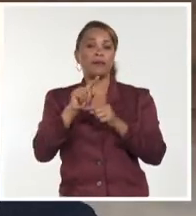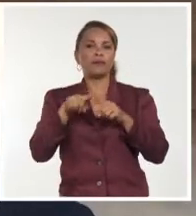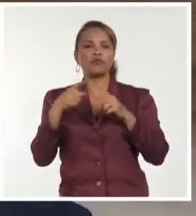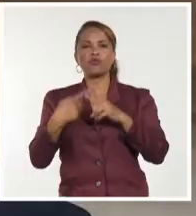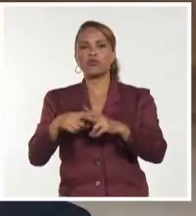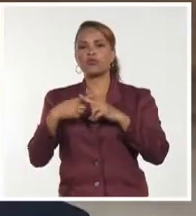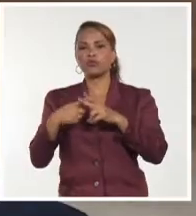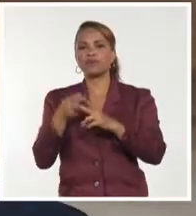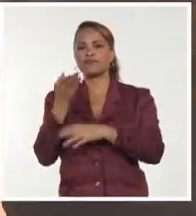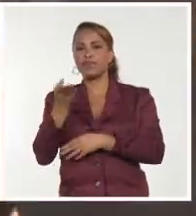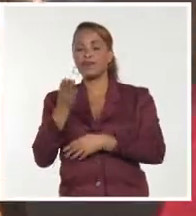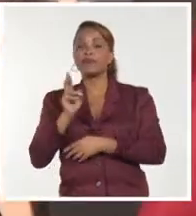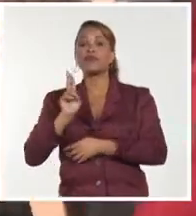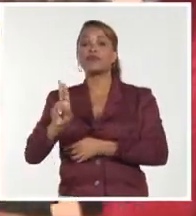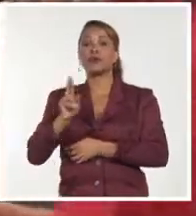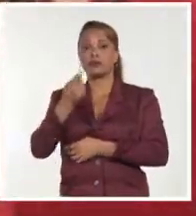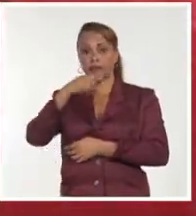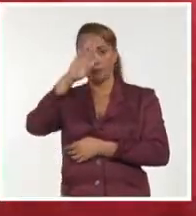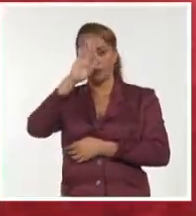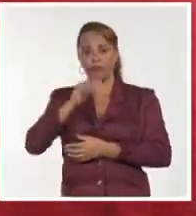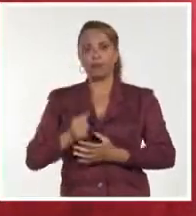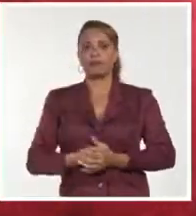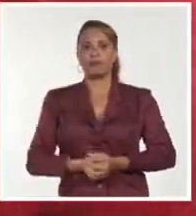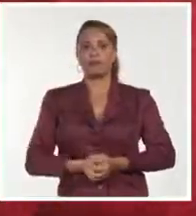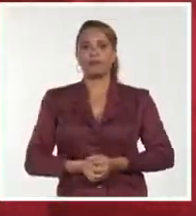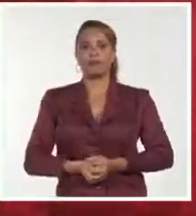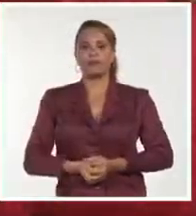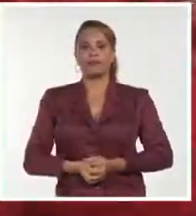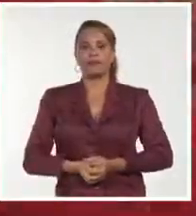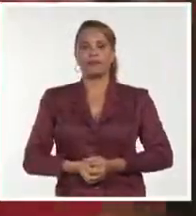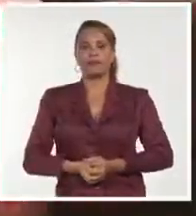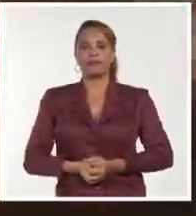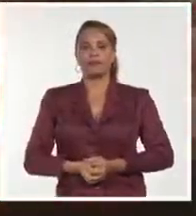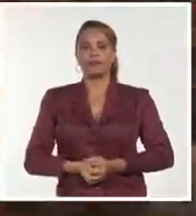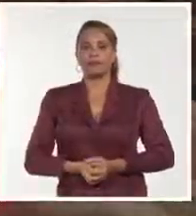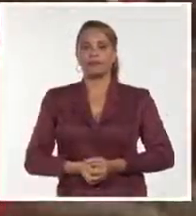demandas más urgentes del pueblo. Mayelín del Sol, Sistema Informativo de la Televisión Cubana.